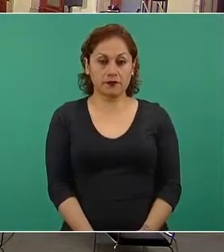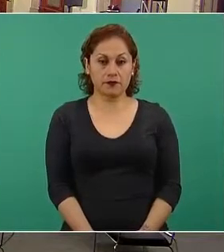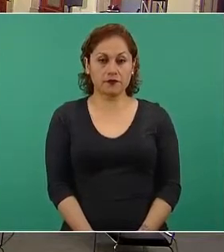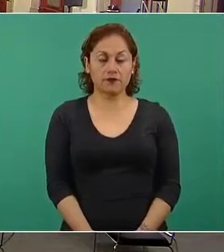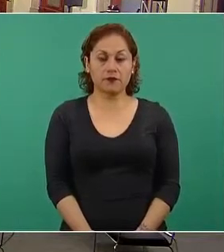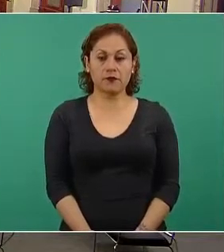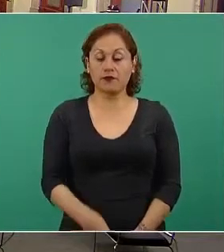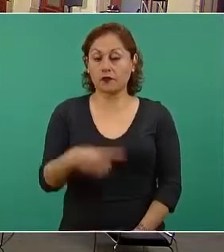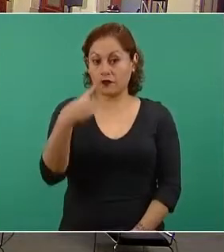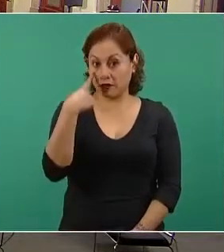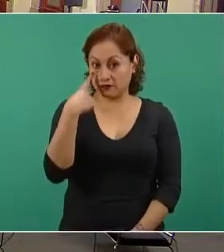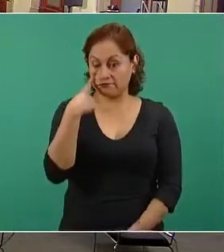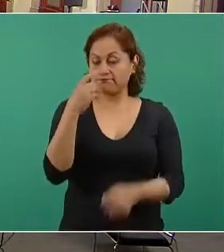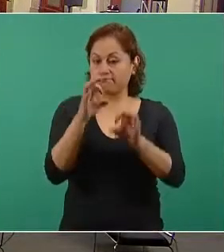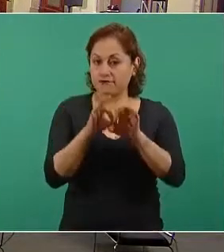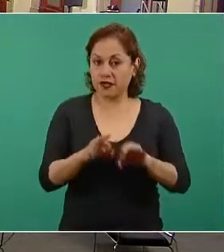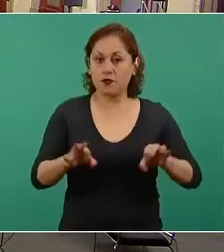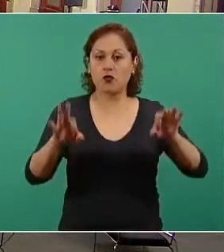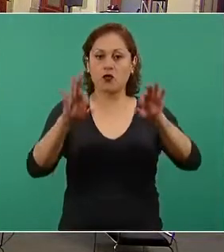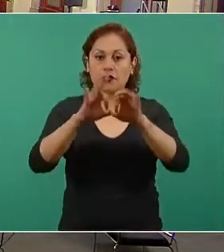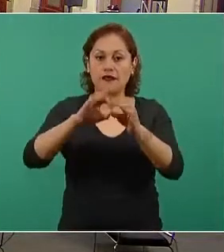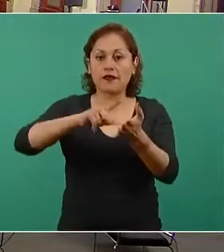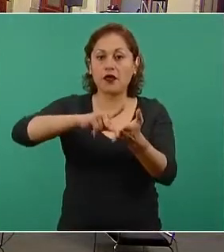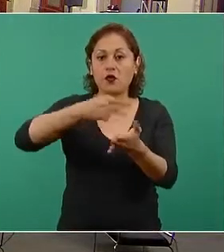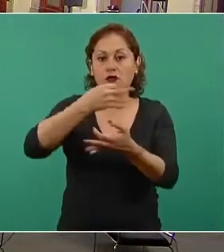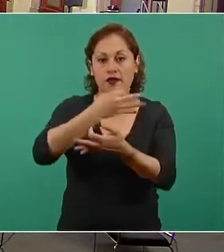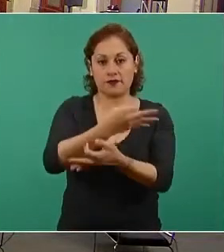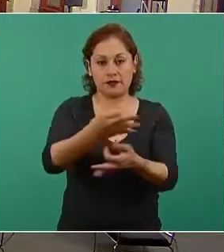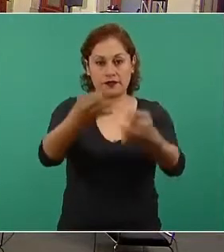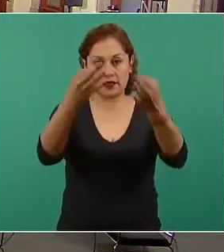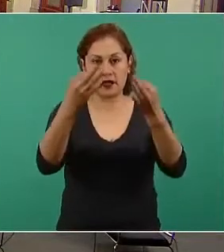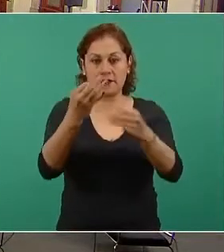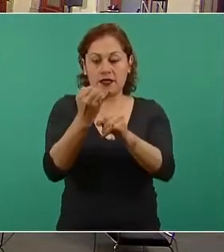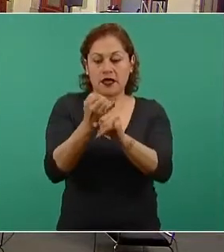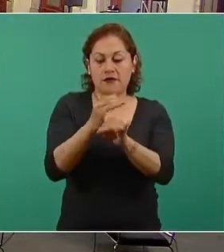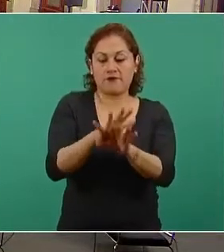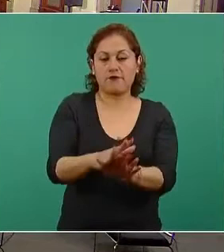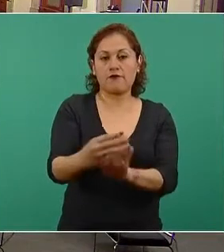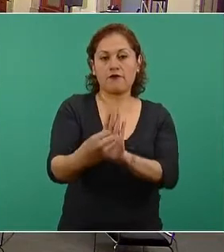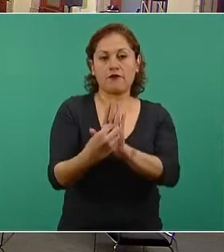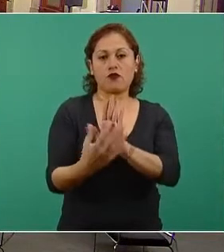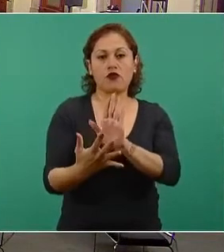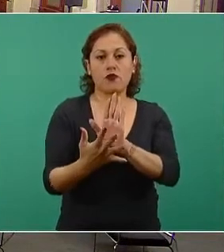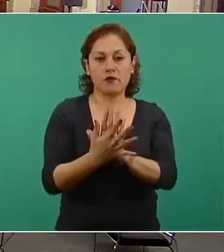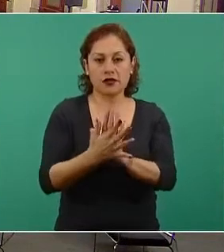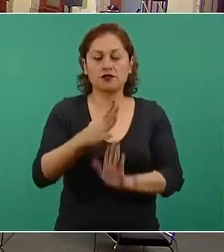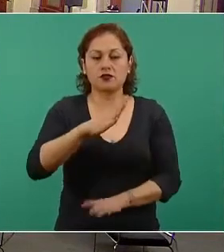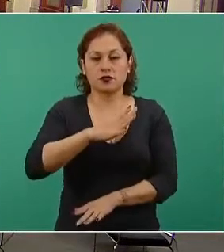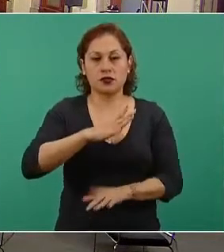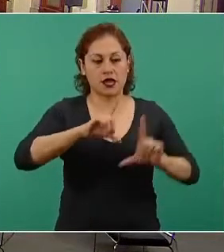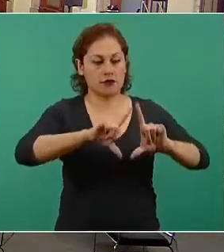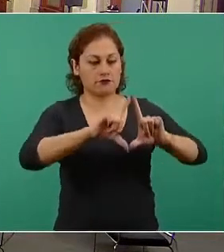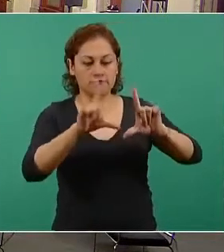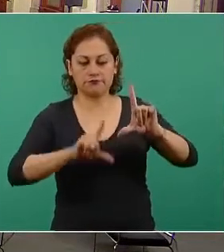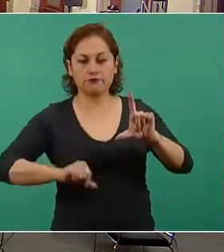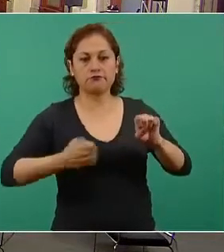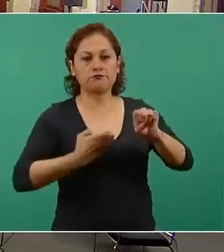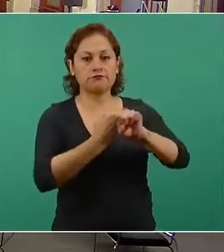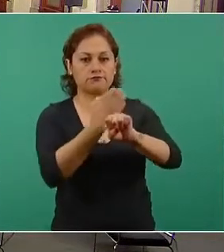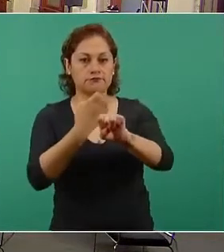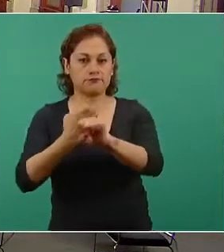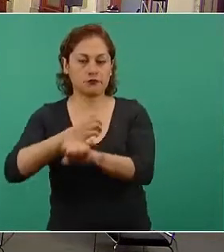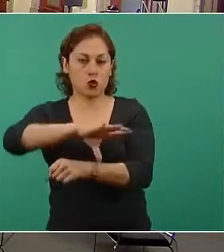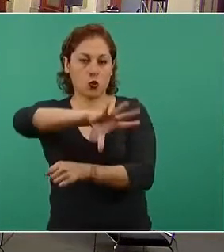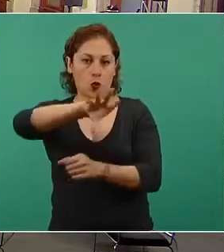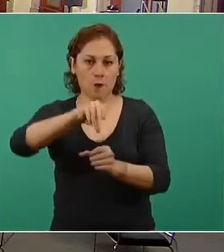Es muy importante, pues nuevamente reiterar que esta información proviene de las 32 entidades federativas. La información que